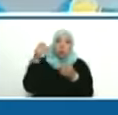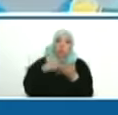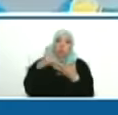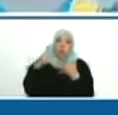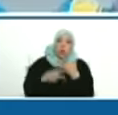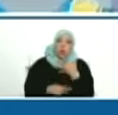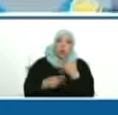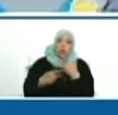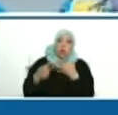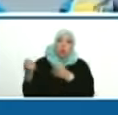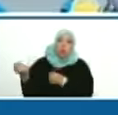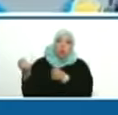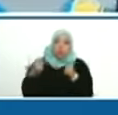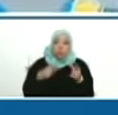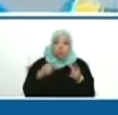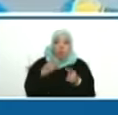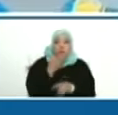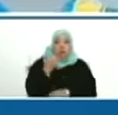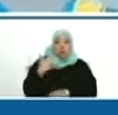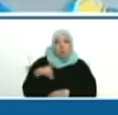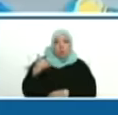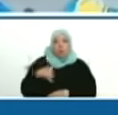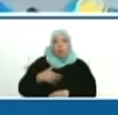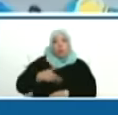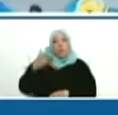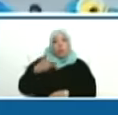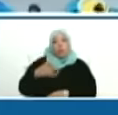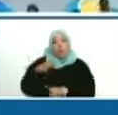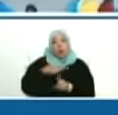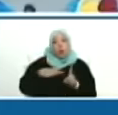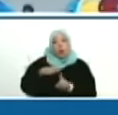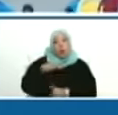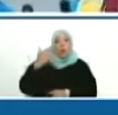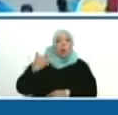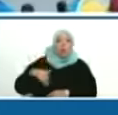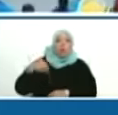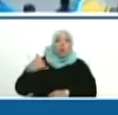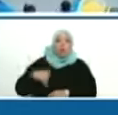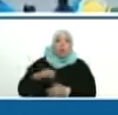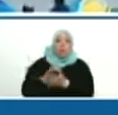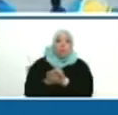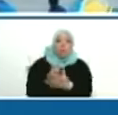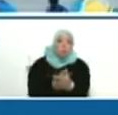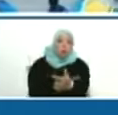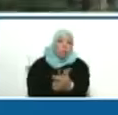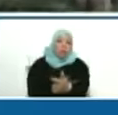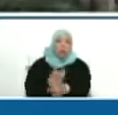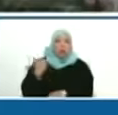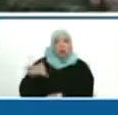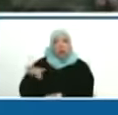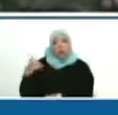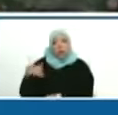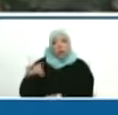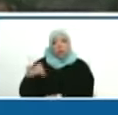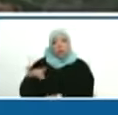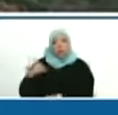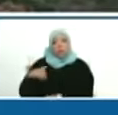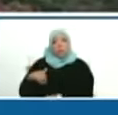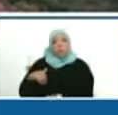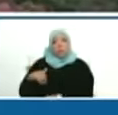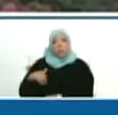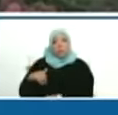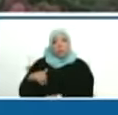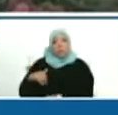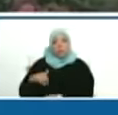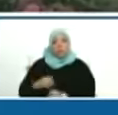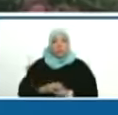de colonización de un país tan importante y tan grande como nuestra hermana Argentina. Nuestra hermana Argentina.